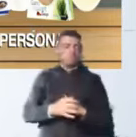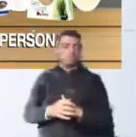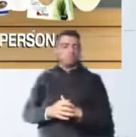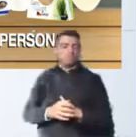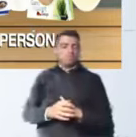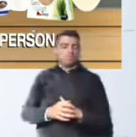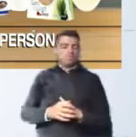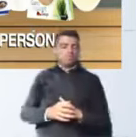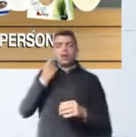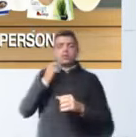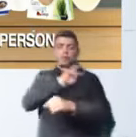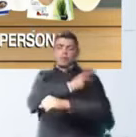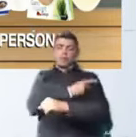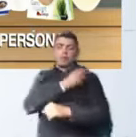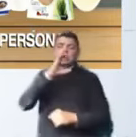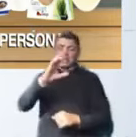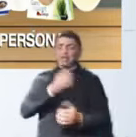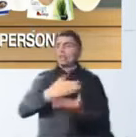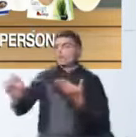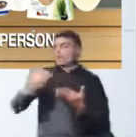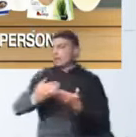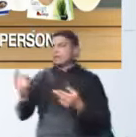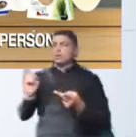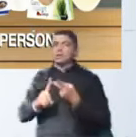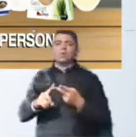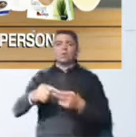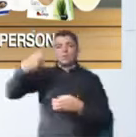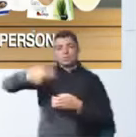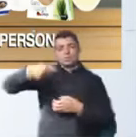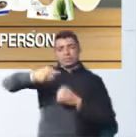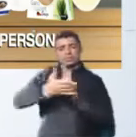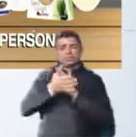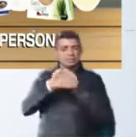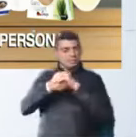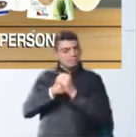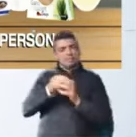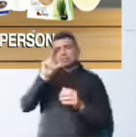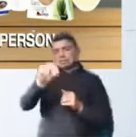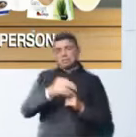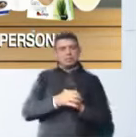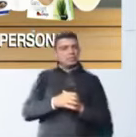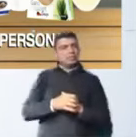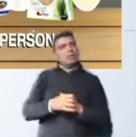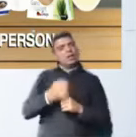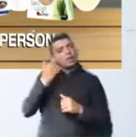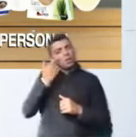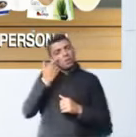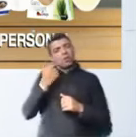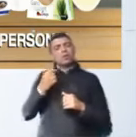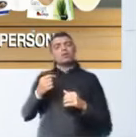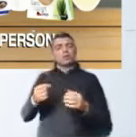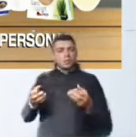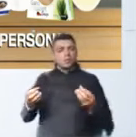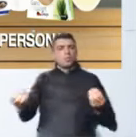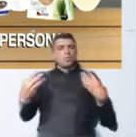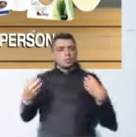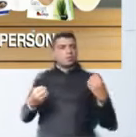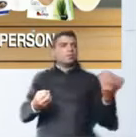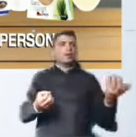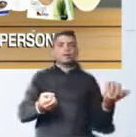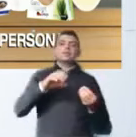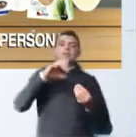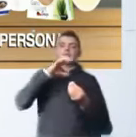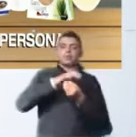C, dejemos de comprar tanto antibacterial y en realidad vamos a adquirir las cosas que nos van a proteger, nuestro Gano